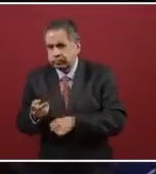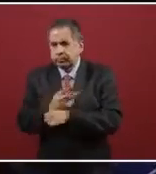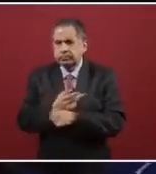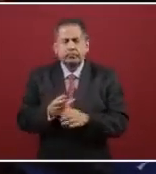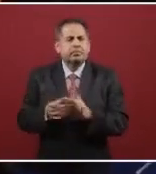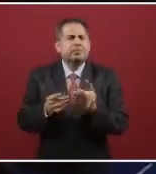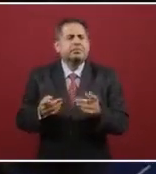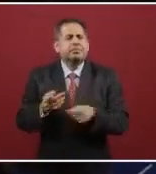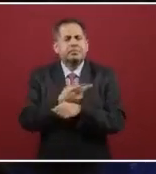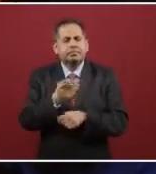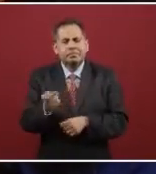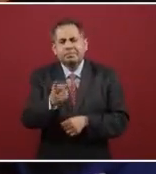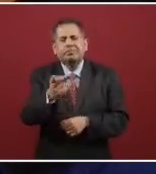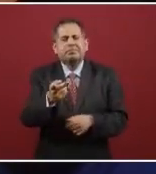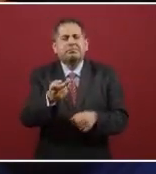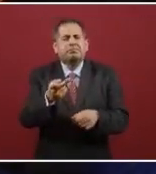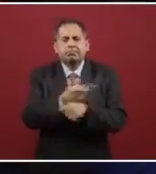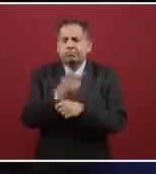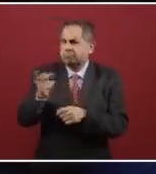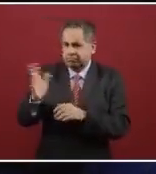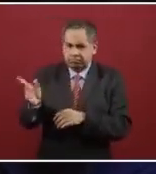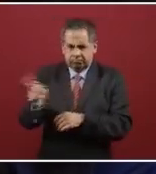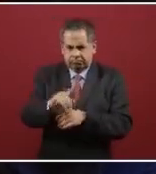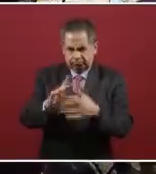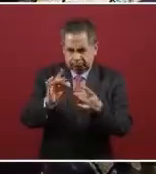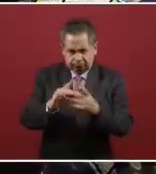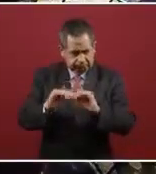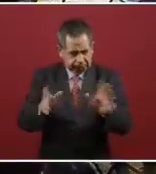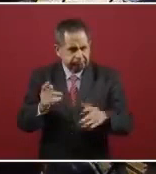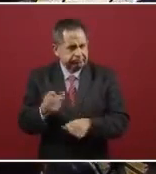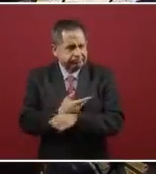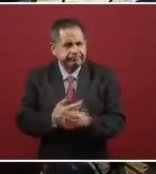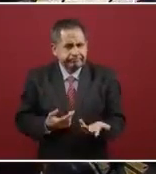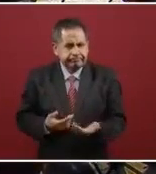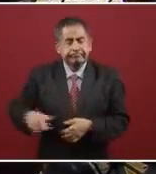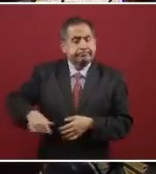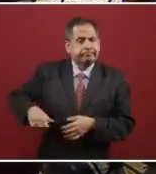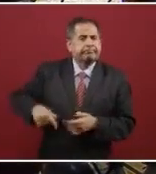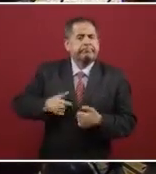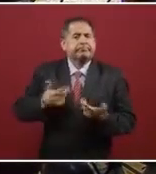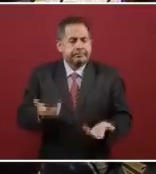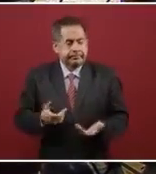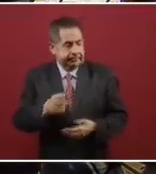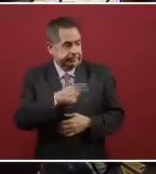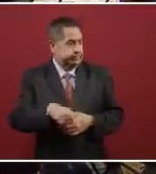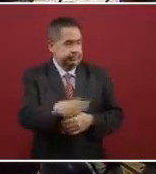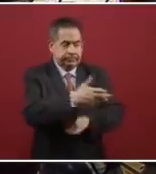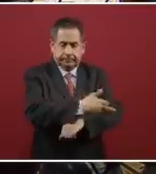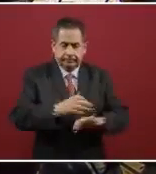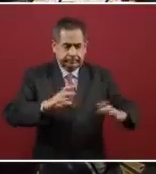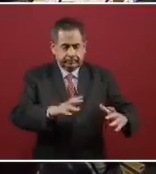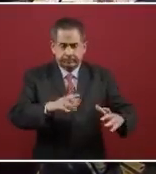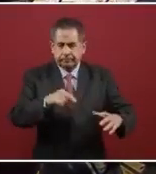qué no se había cobrado. Entonces, la pregunta es, ¿qué explicación le dieron? ¿Y qué va a hacer el gobierno para beneficiar a las